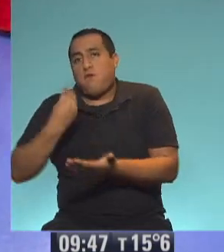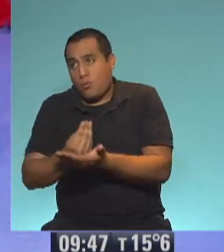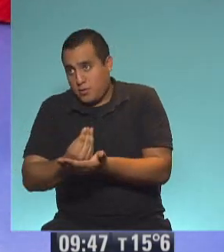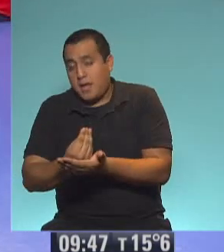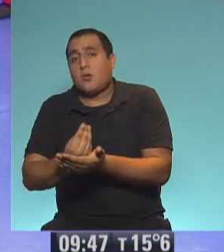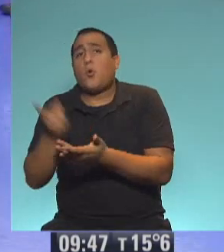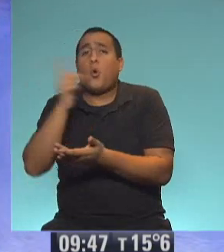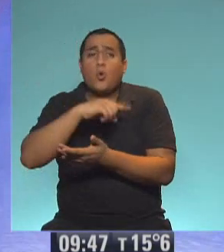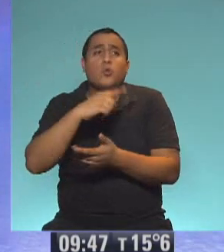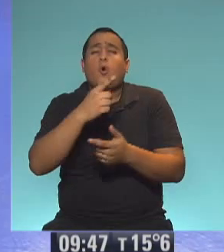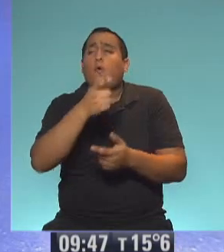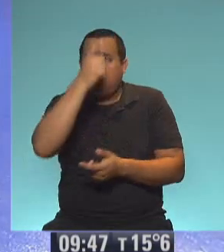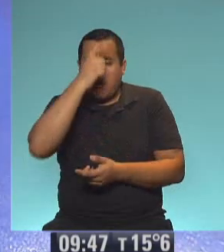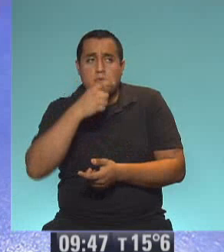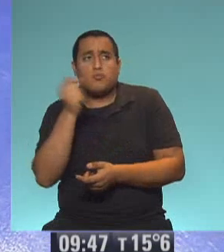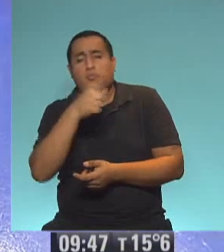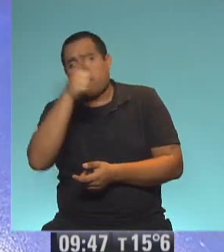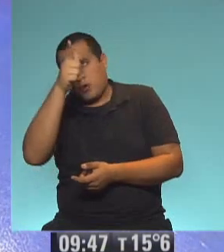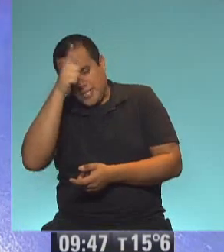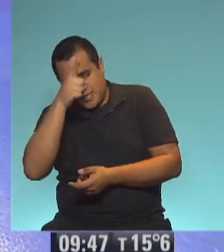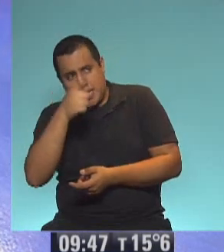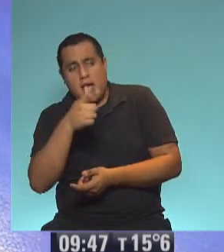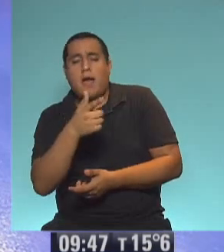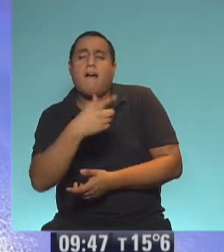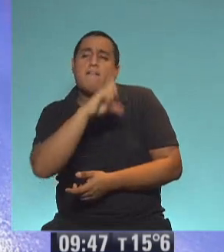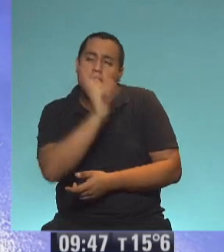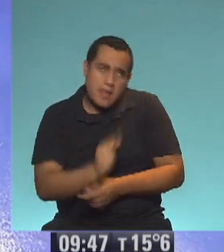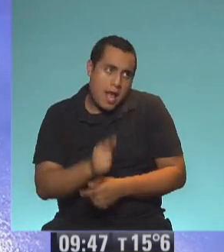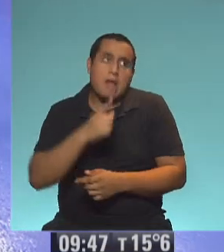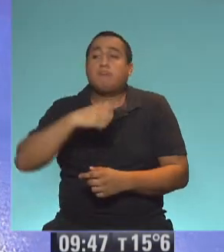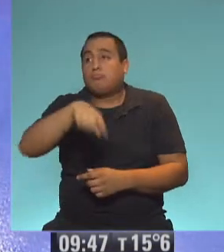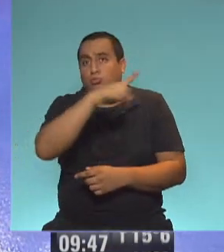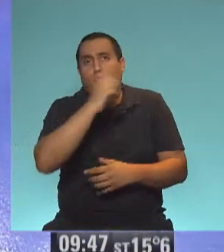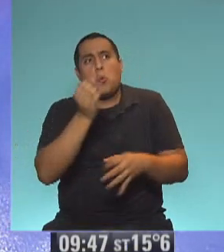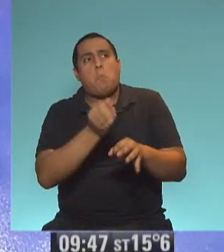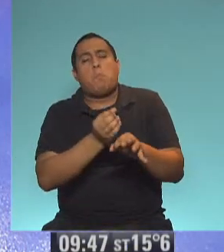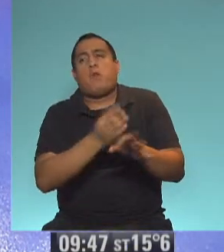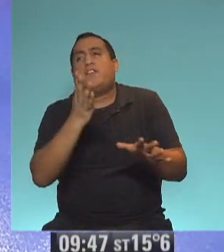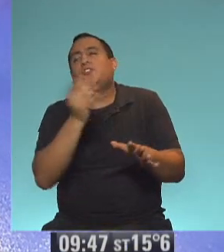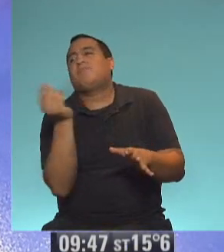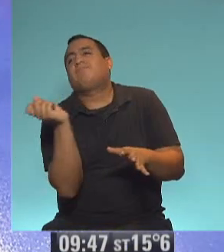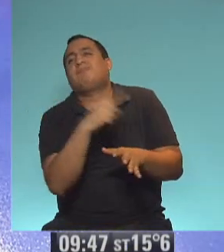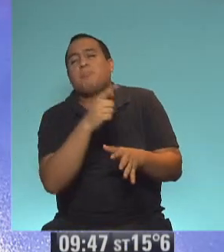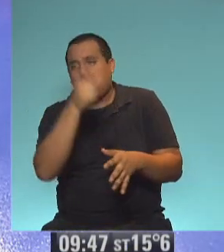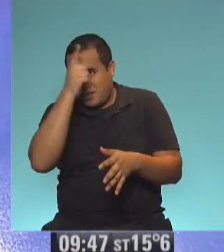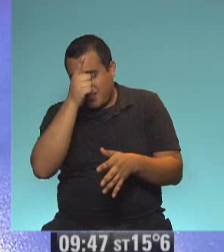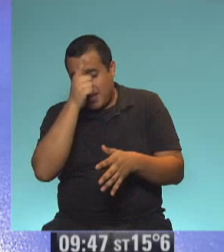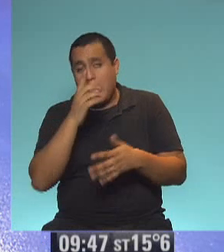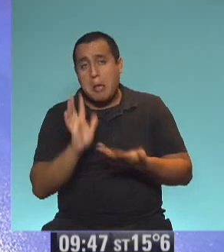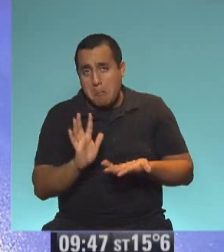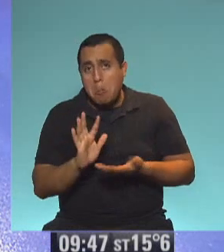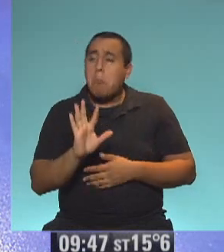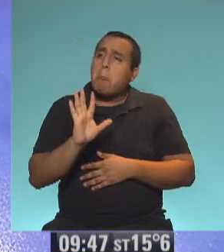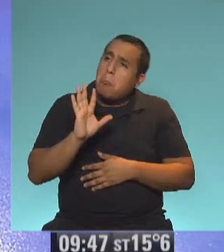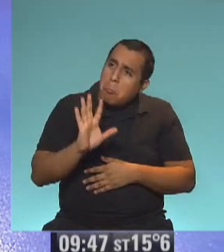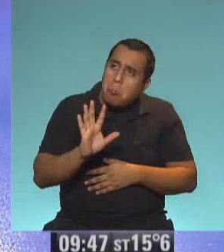policía, policía de la ciudad, exacto, policía federal, que ellos son de profesión policías y tienen un sueldo